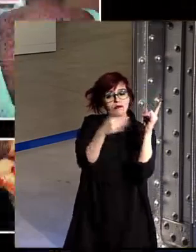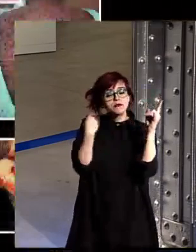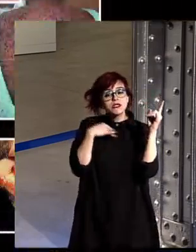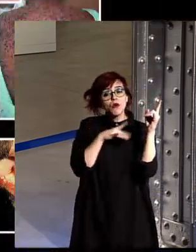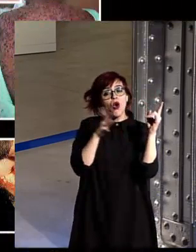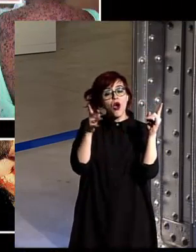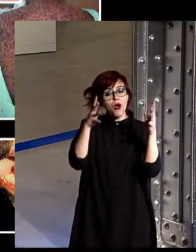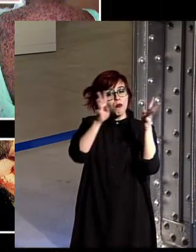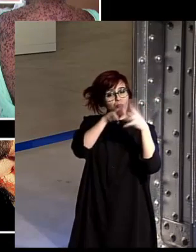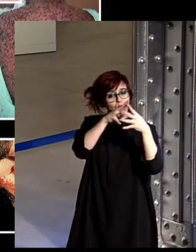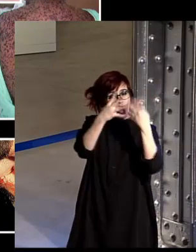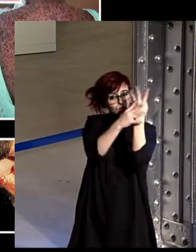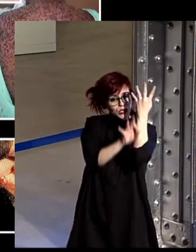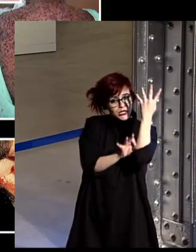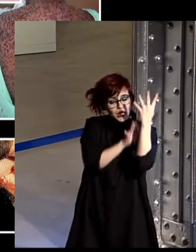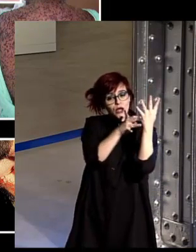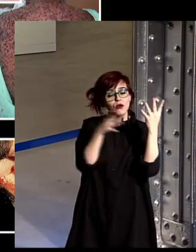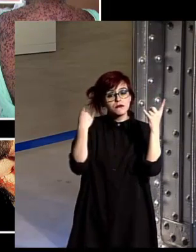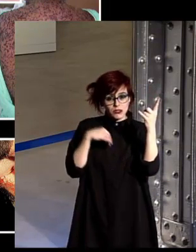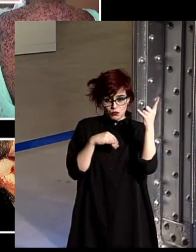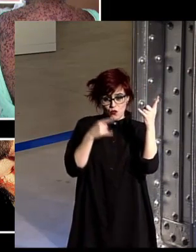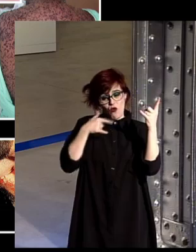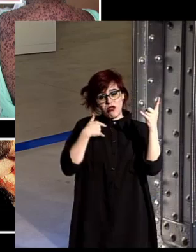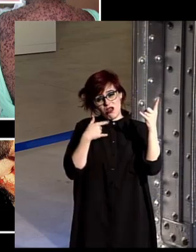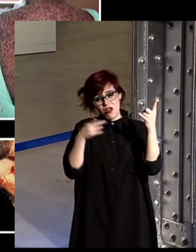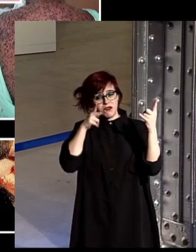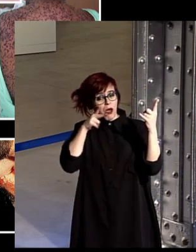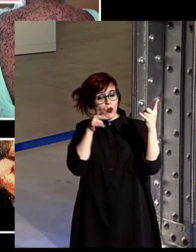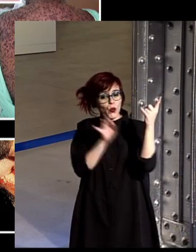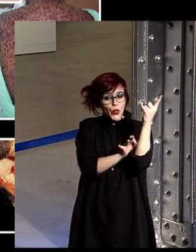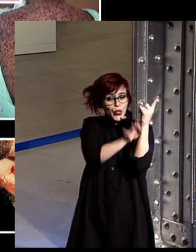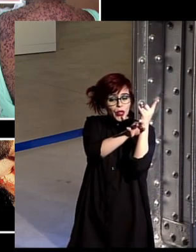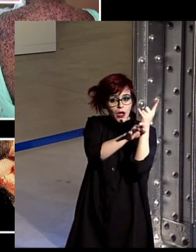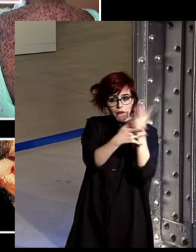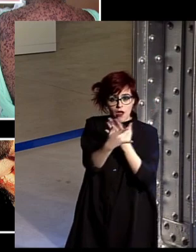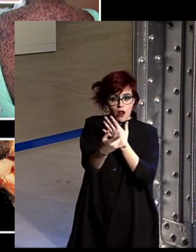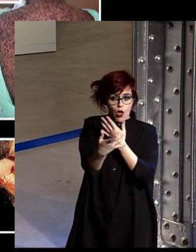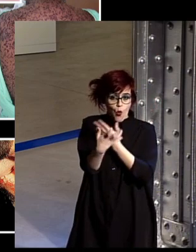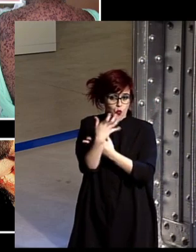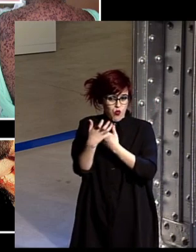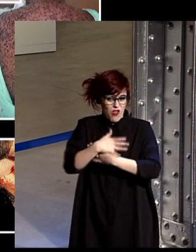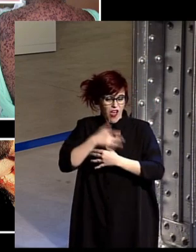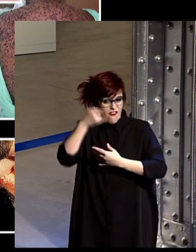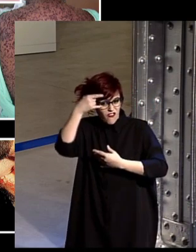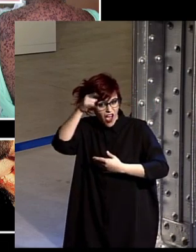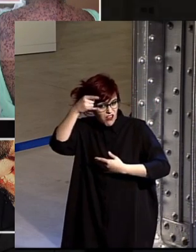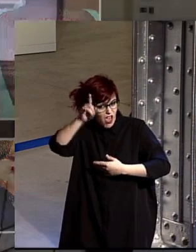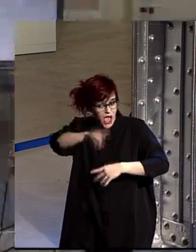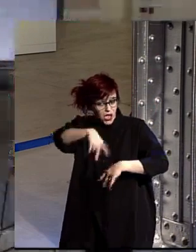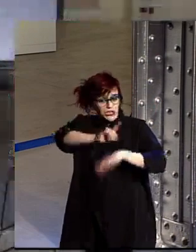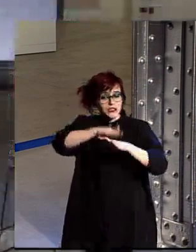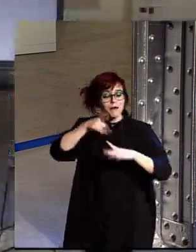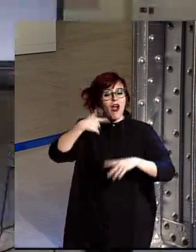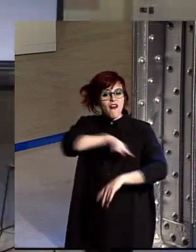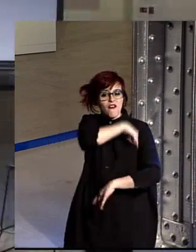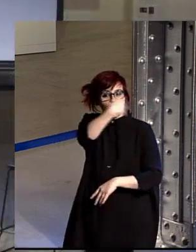mosaico del tabaco, que veíamos antes, en una hoja de Nicotiana tabacum. Y esto no es que nos esté haciendo burla la vaca, esto es el virus de la